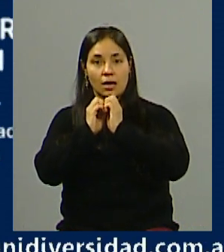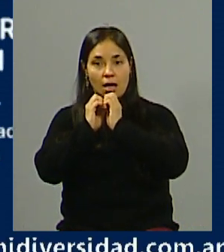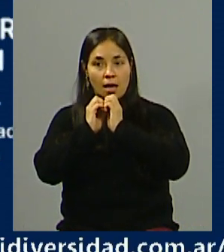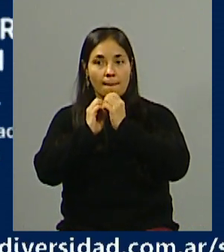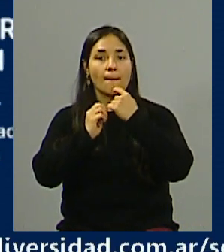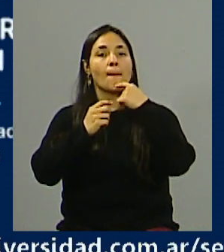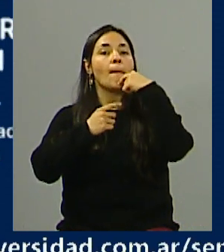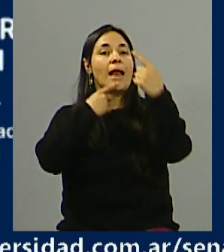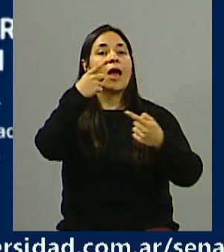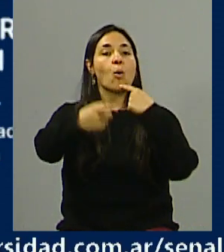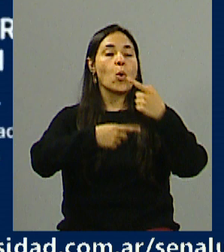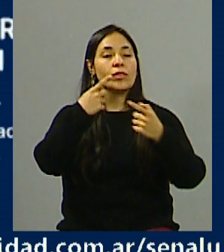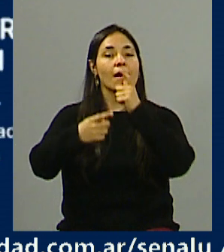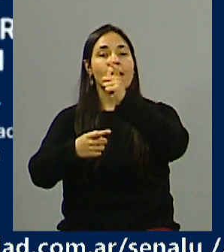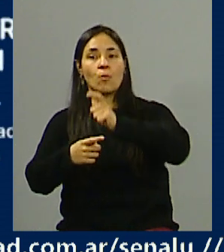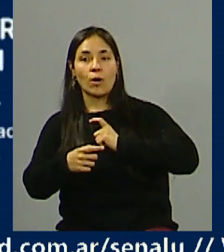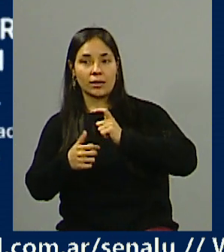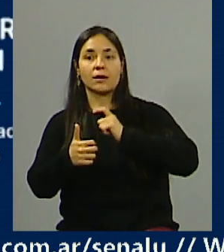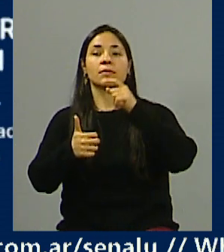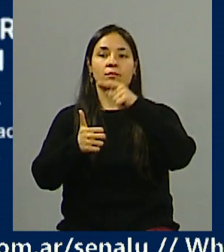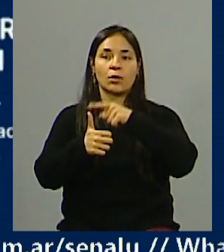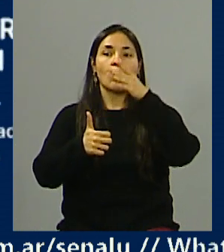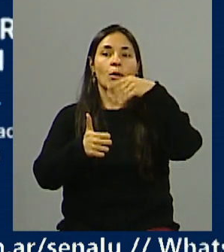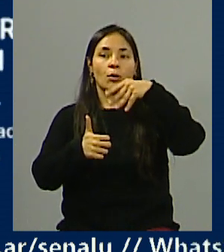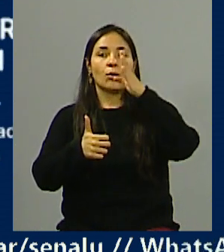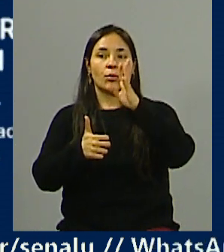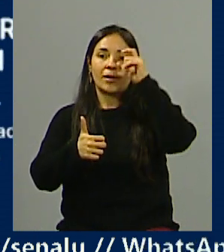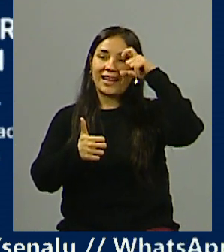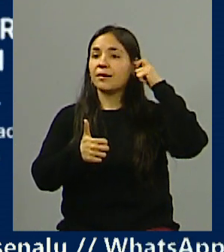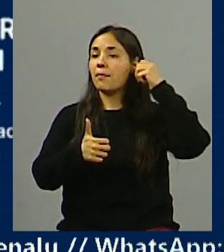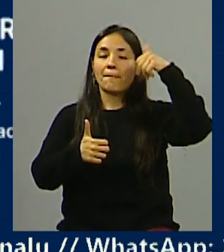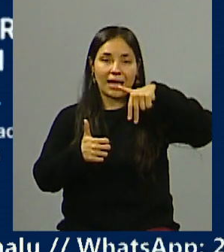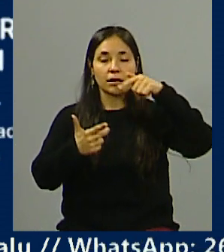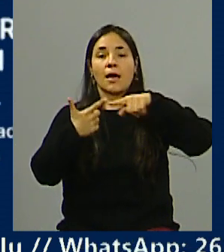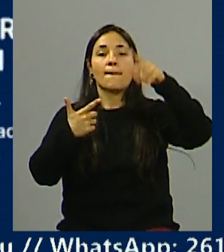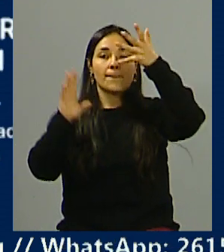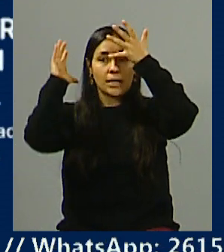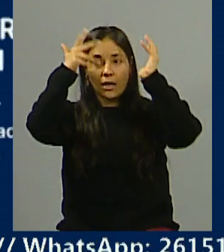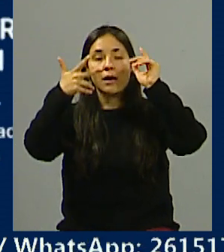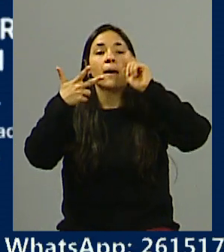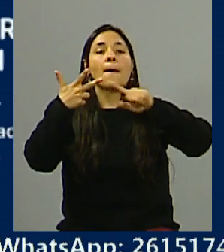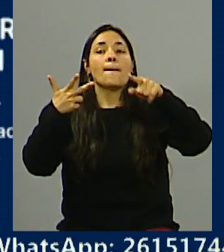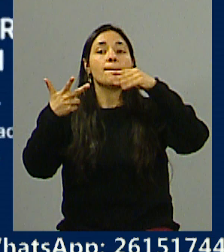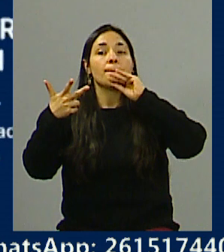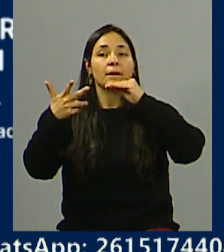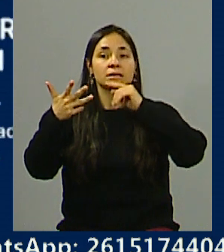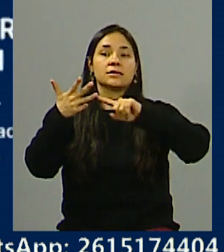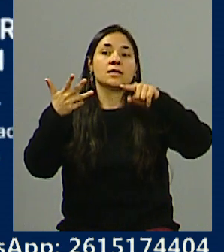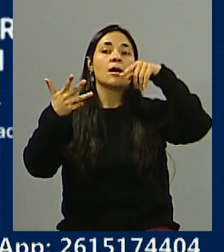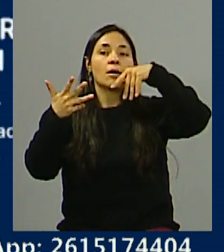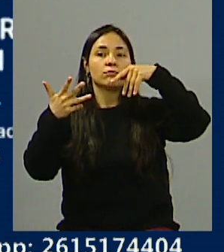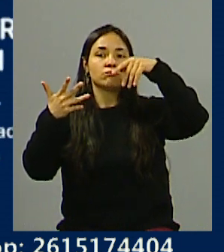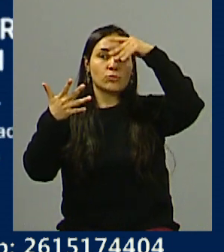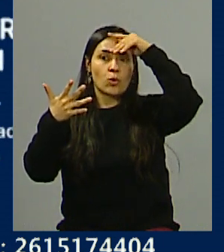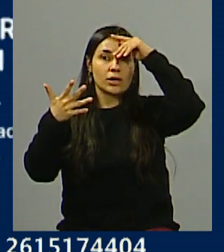las preguntas y las respuestas es Bregman, después Milei, después Massa, después Bullrich y último Schiaretti. Y después se va a